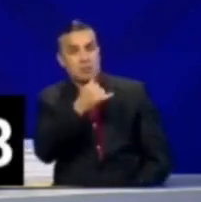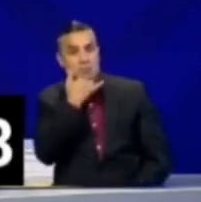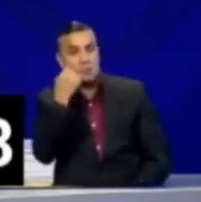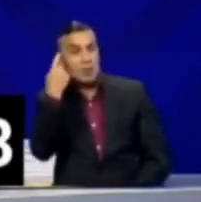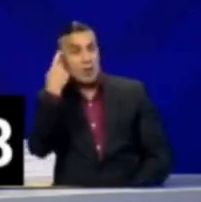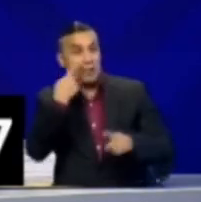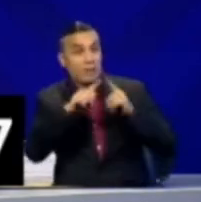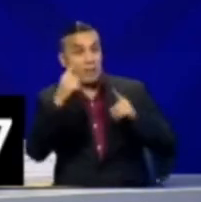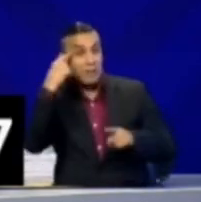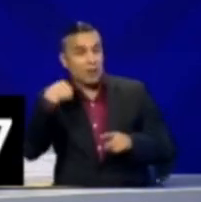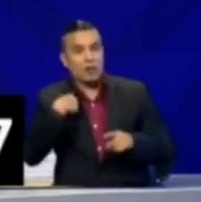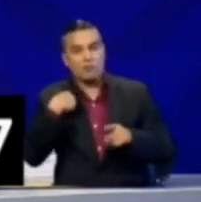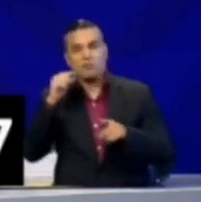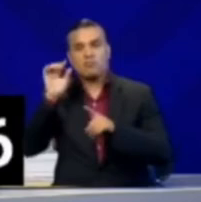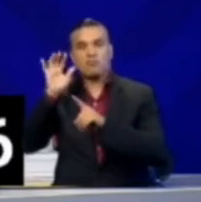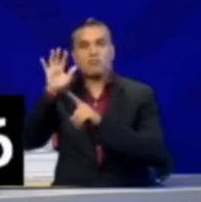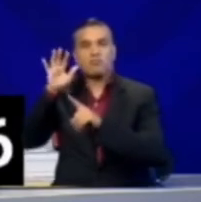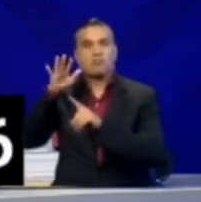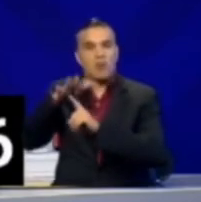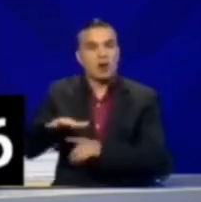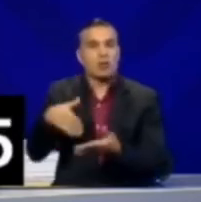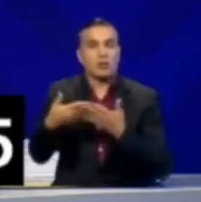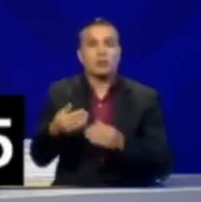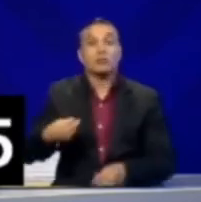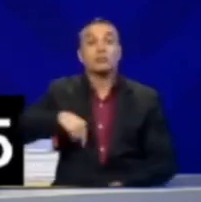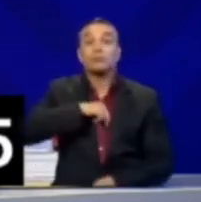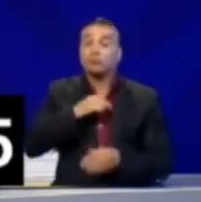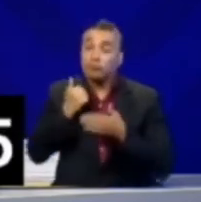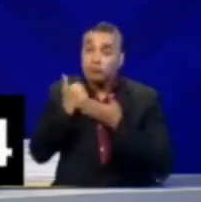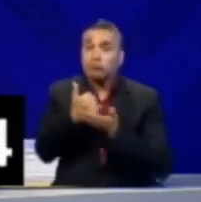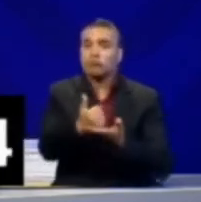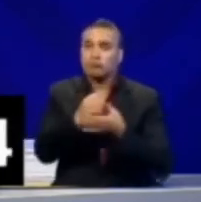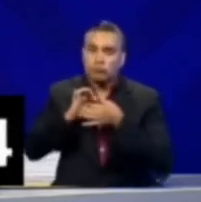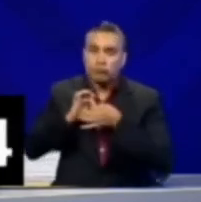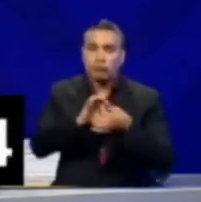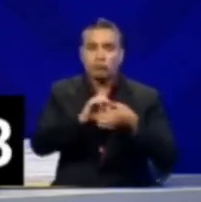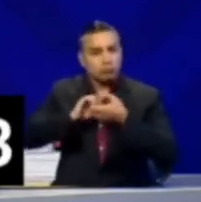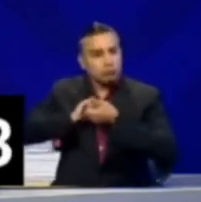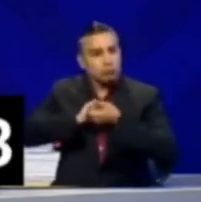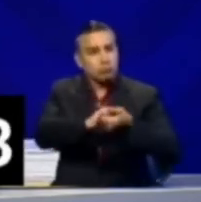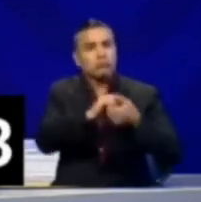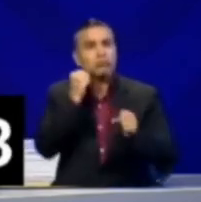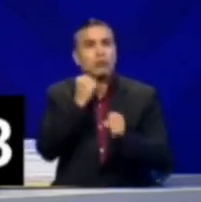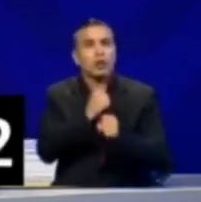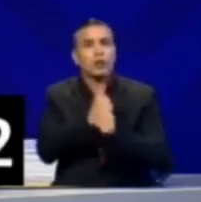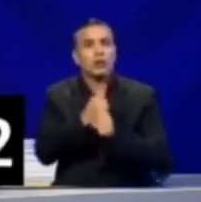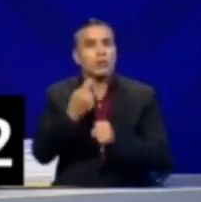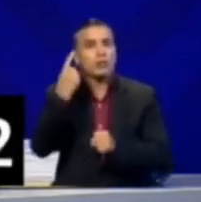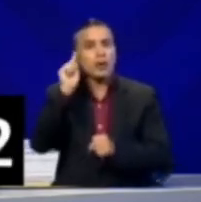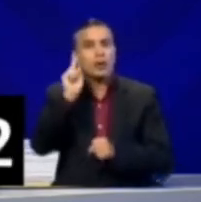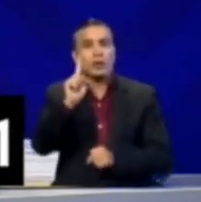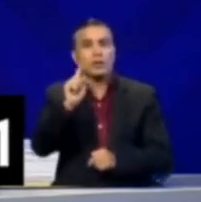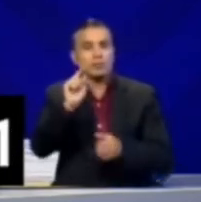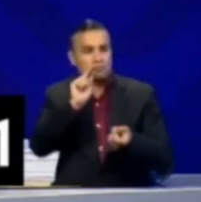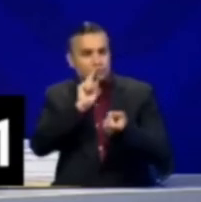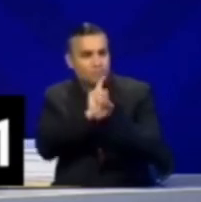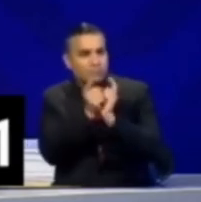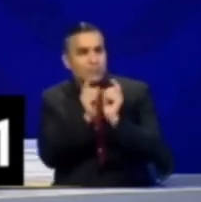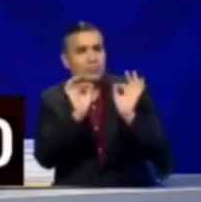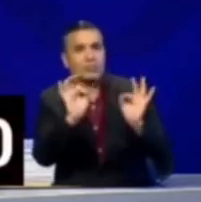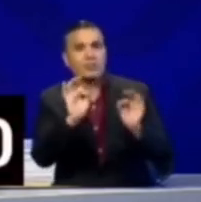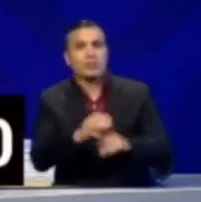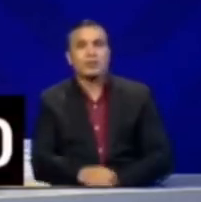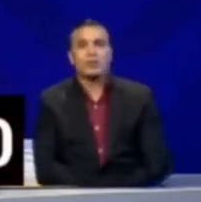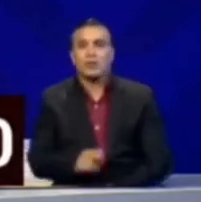a respetar las funciones del Estado, vamos a colaborar y trabajar para un gran encuentro de